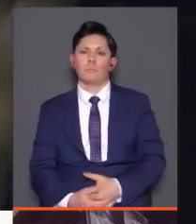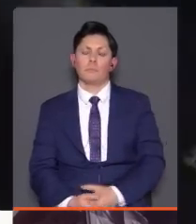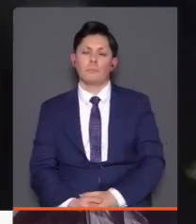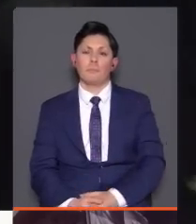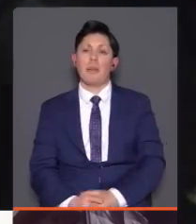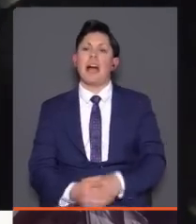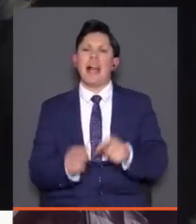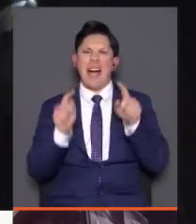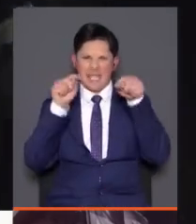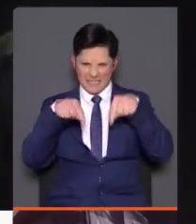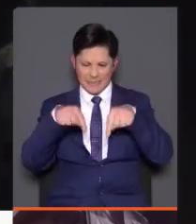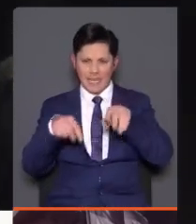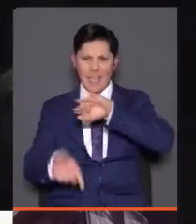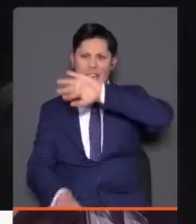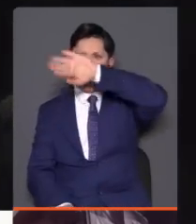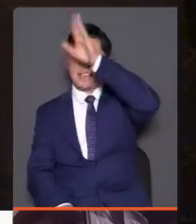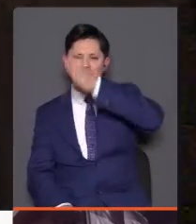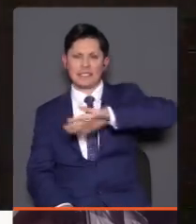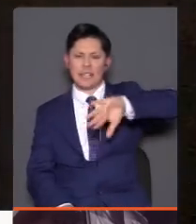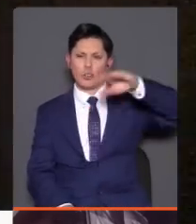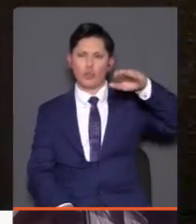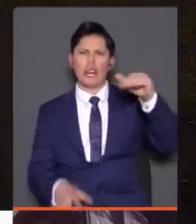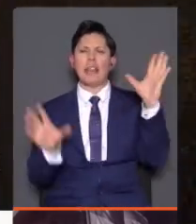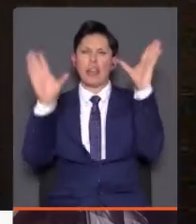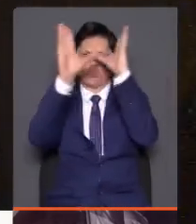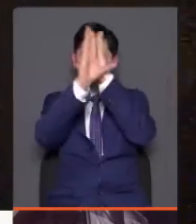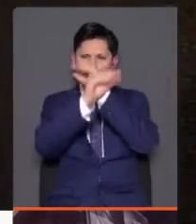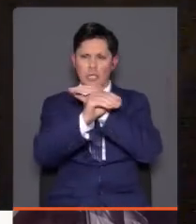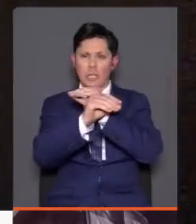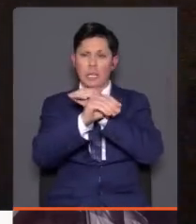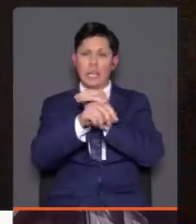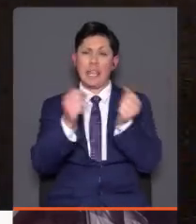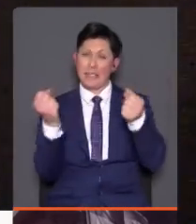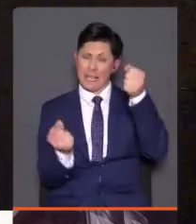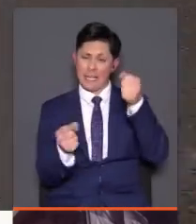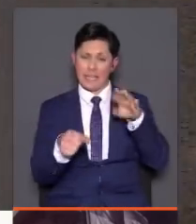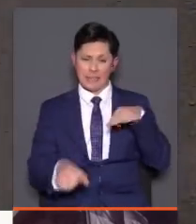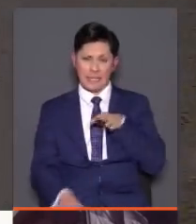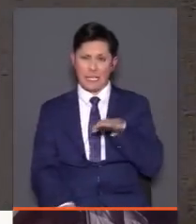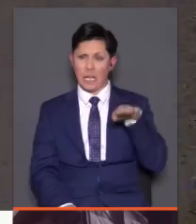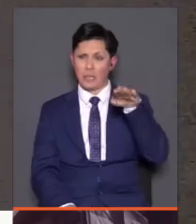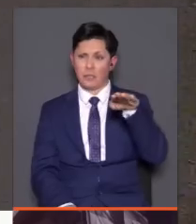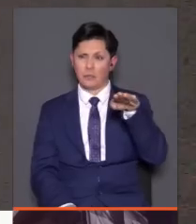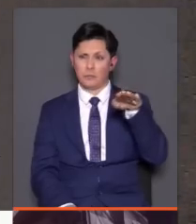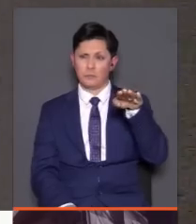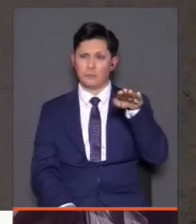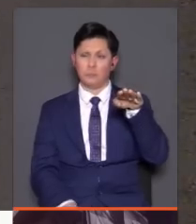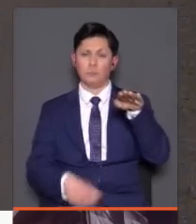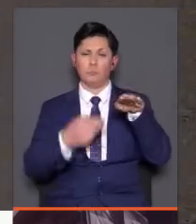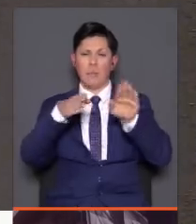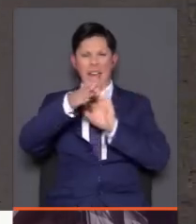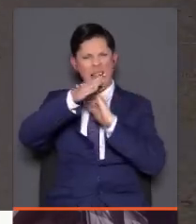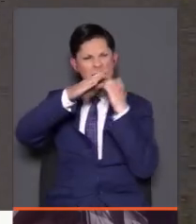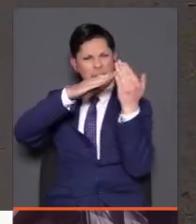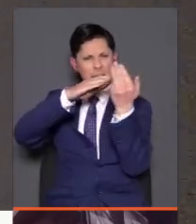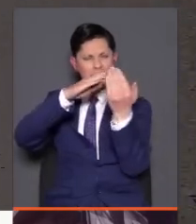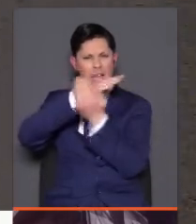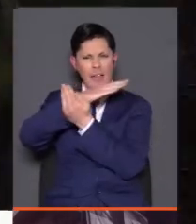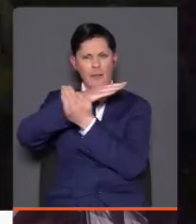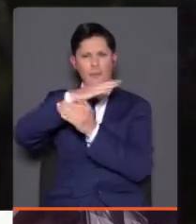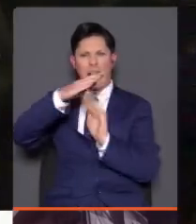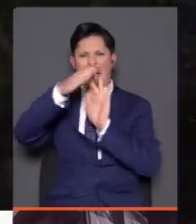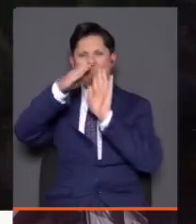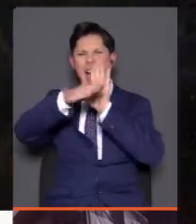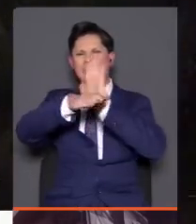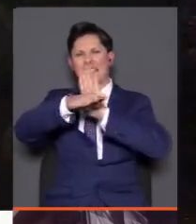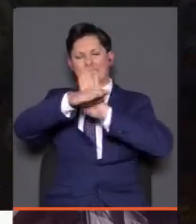Así es el Cerro Chuño durante la noche. Este carro policial, sin blindaje y adaptado con planchas de zinc en algunas de